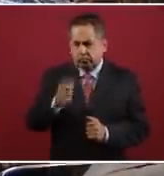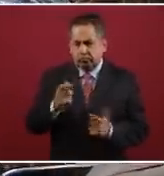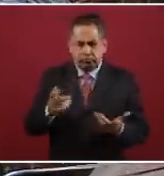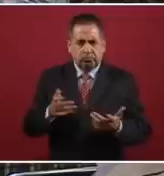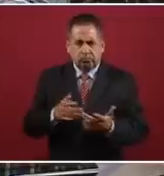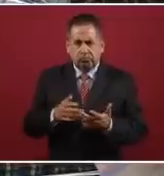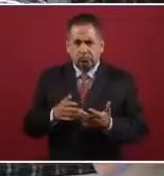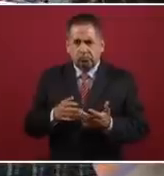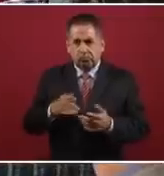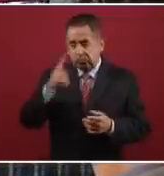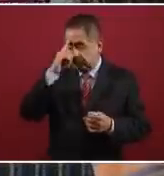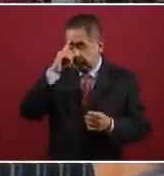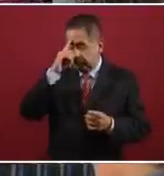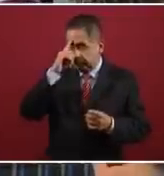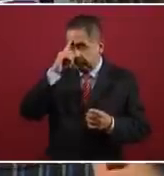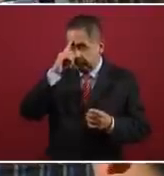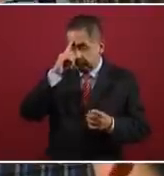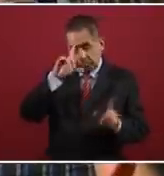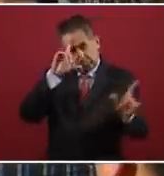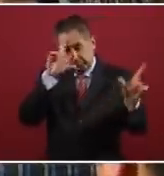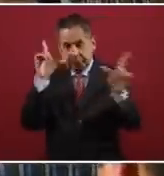a perder la cabeza,